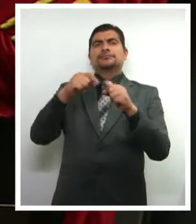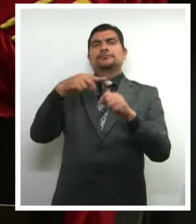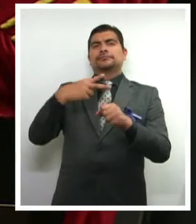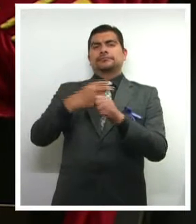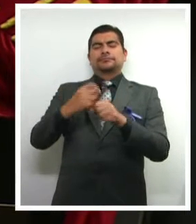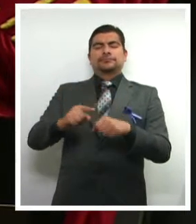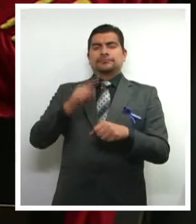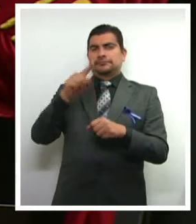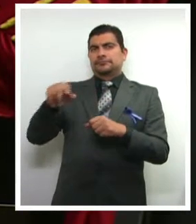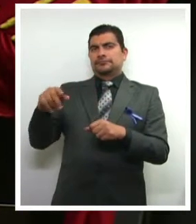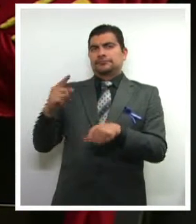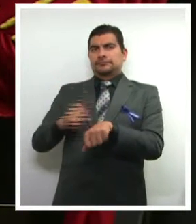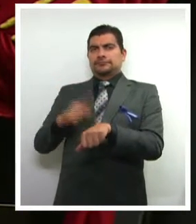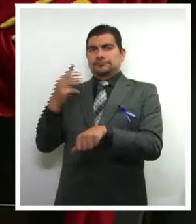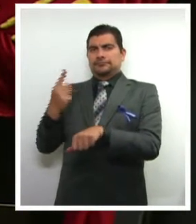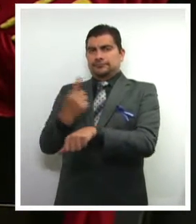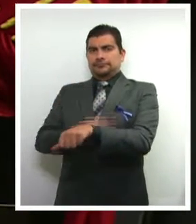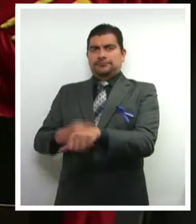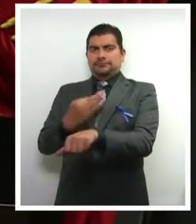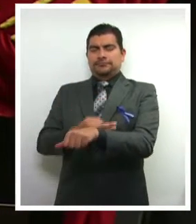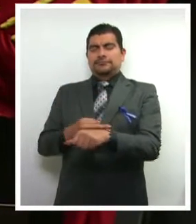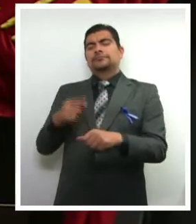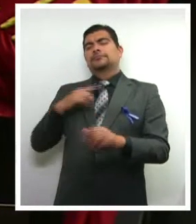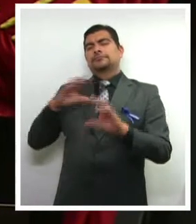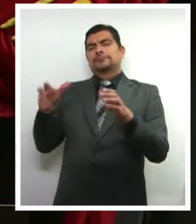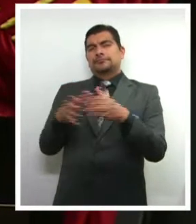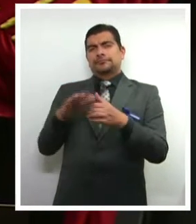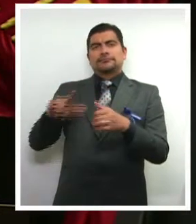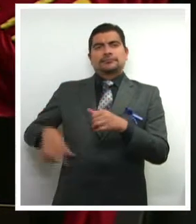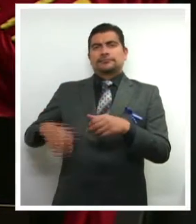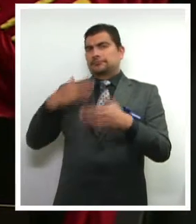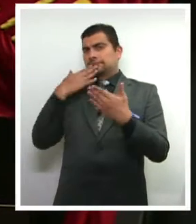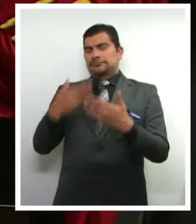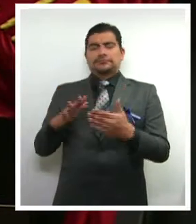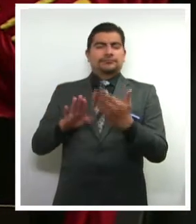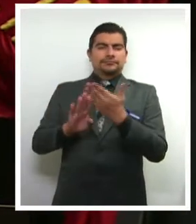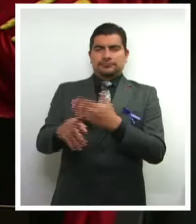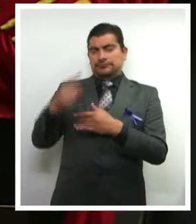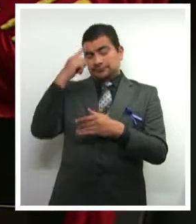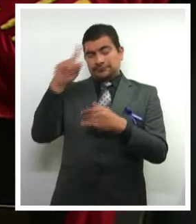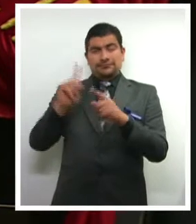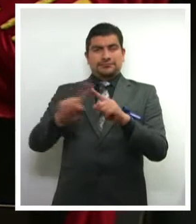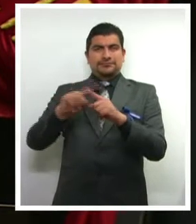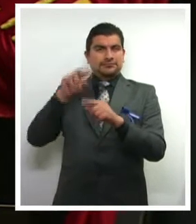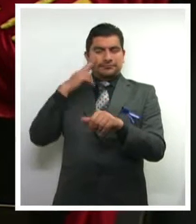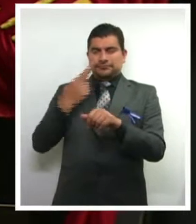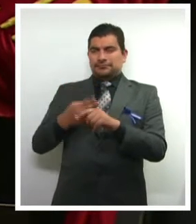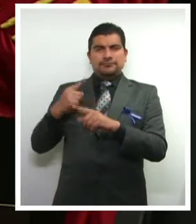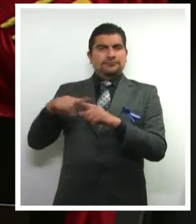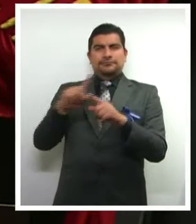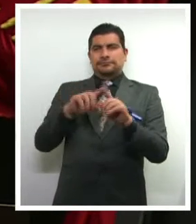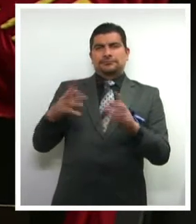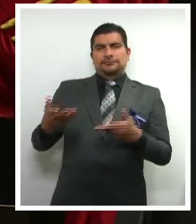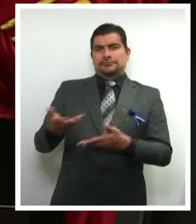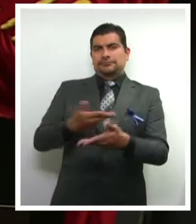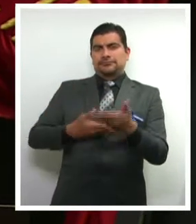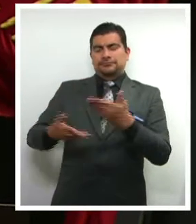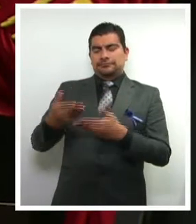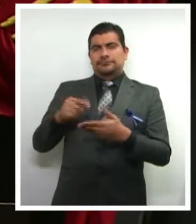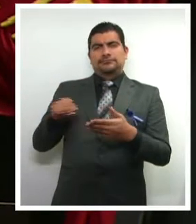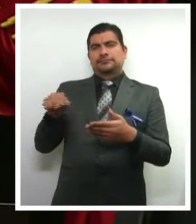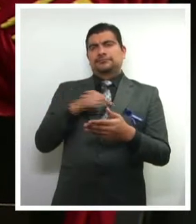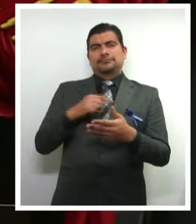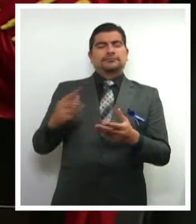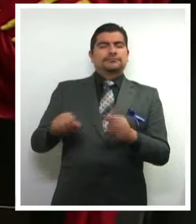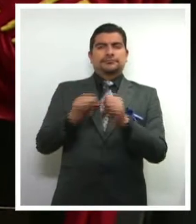13 horas, Comisión de Buen Gobierno, Combate a la Corrupción y Régimen de Responsabilidades de los Servidores Públicos,